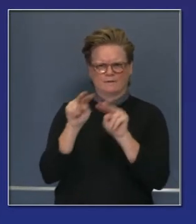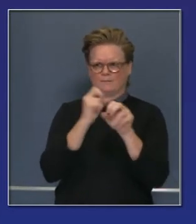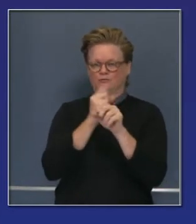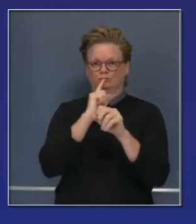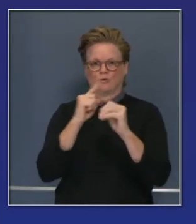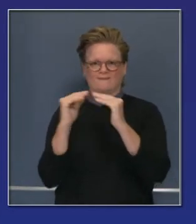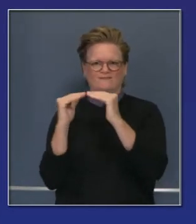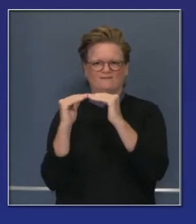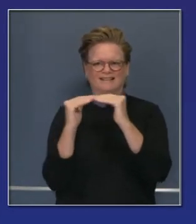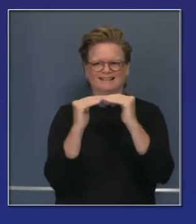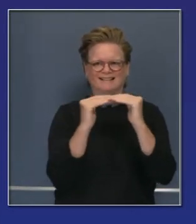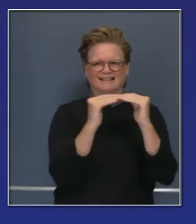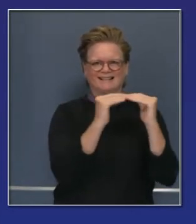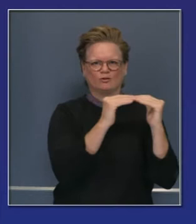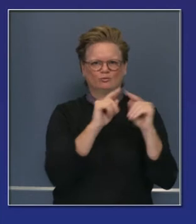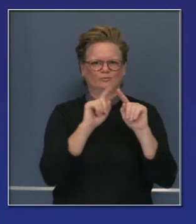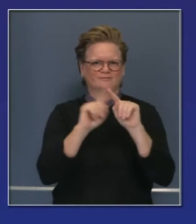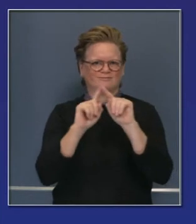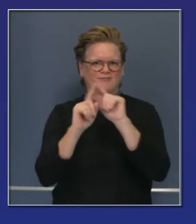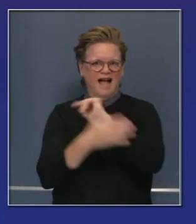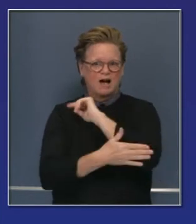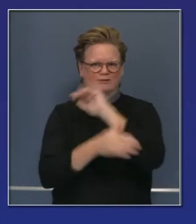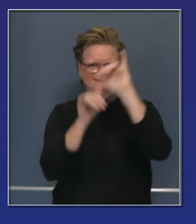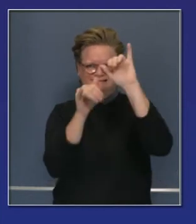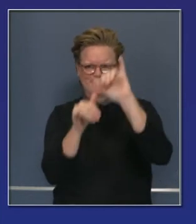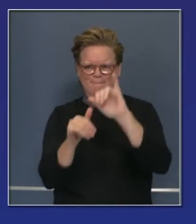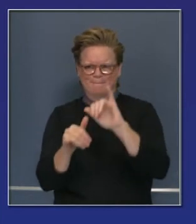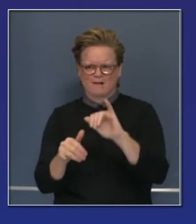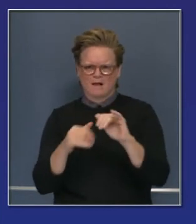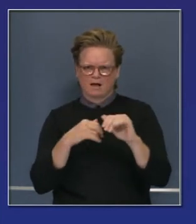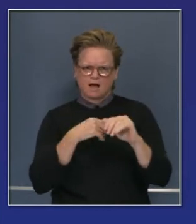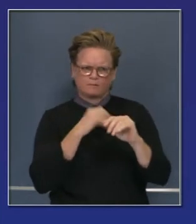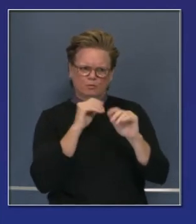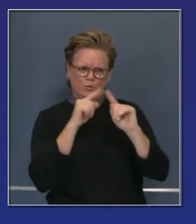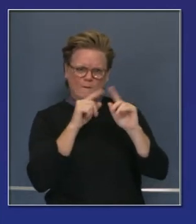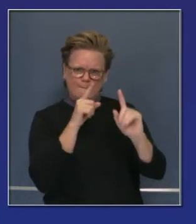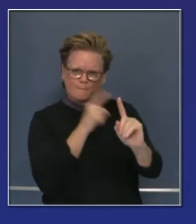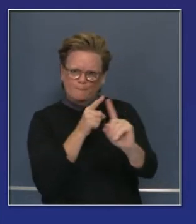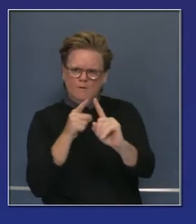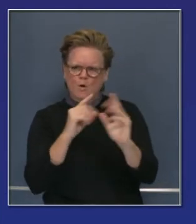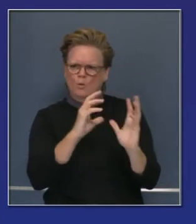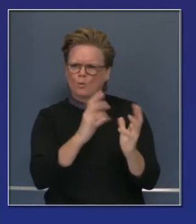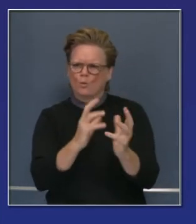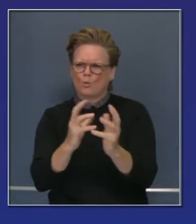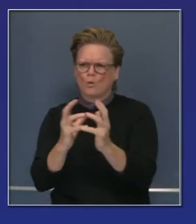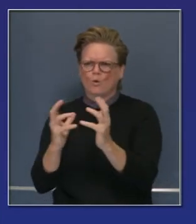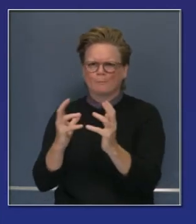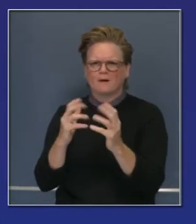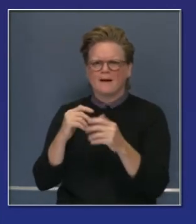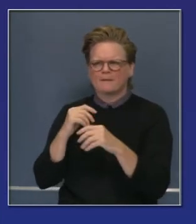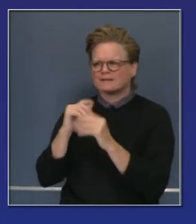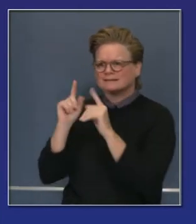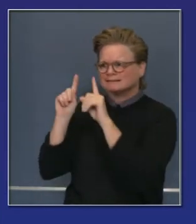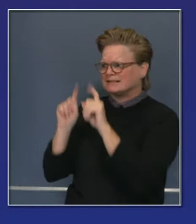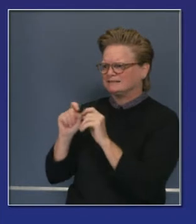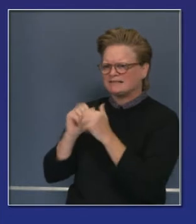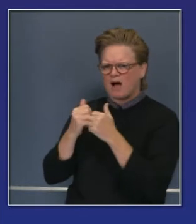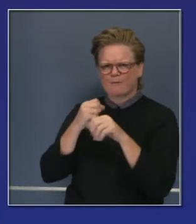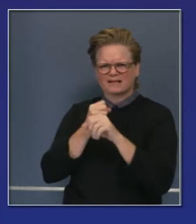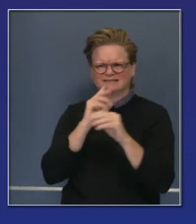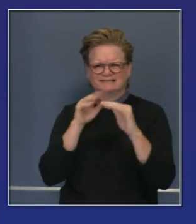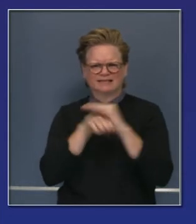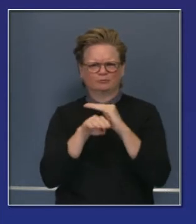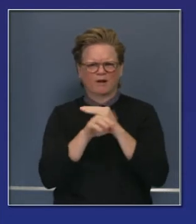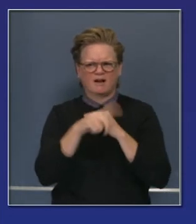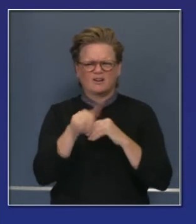justicia en relación al tipo de pruebas que hacemos a estas comunidades donde estamos destinando